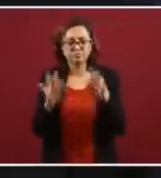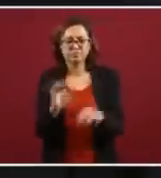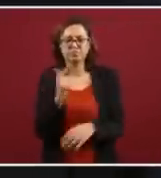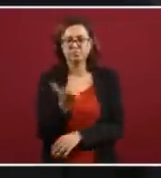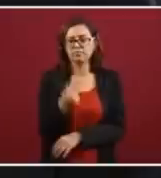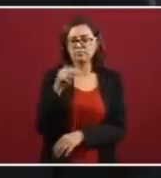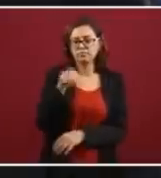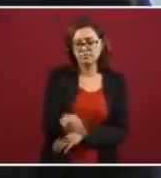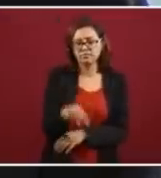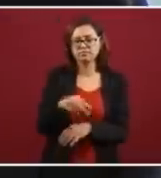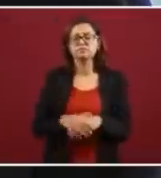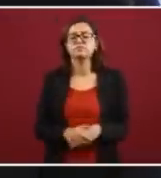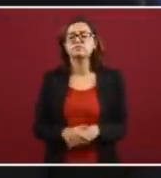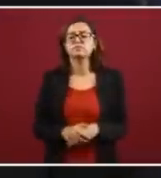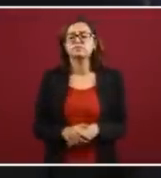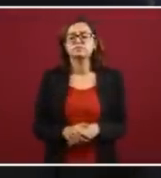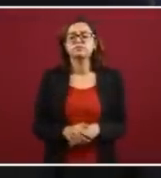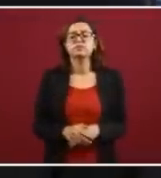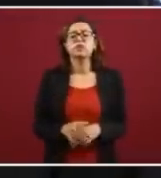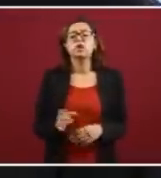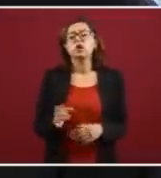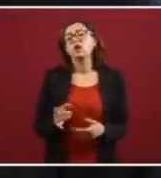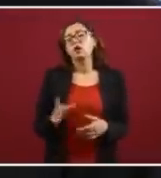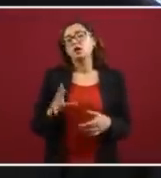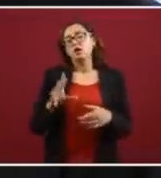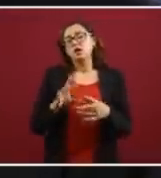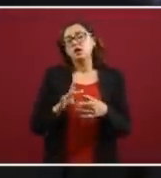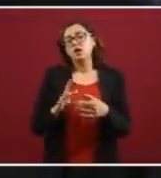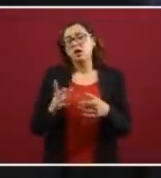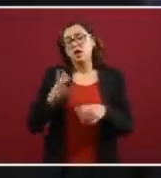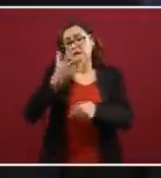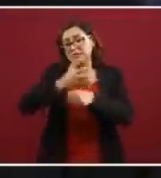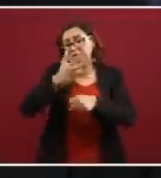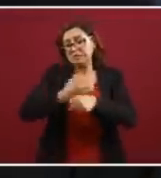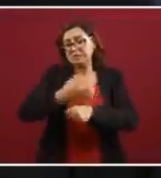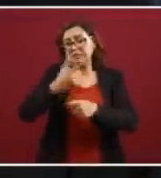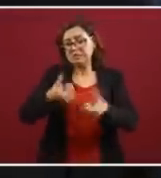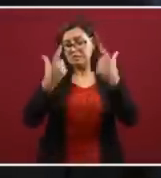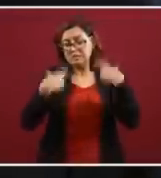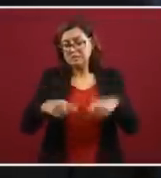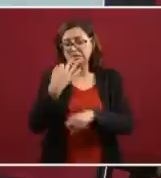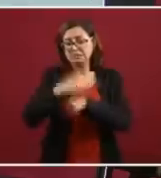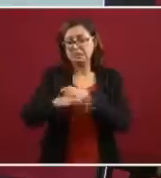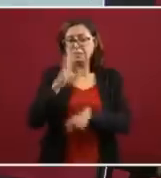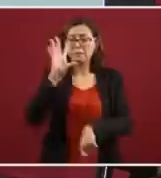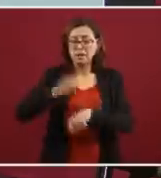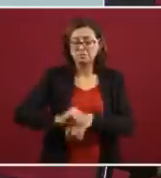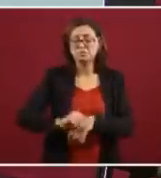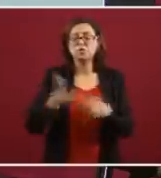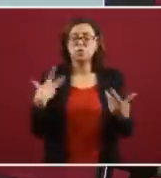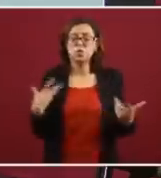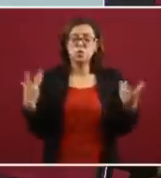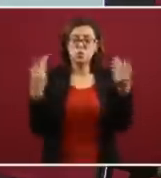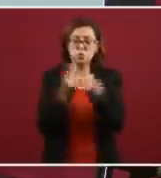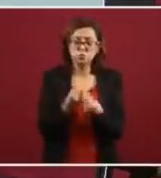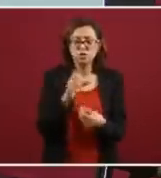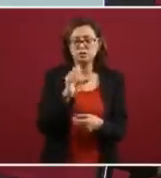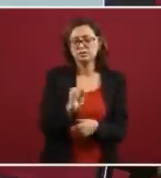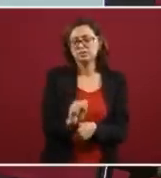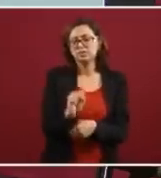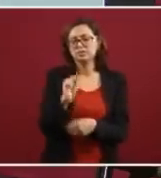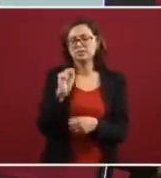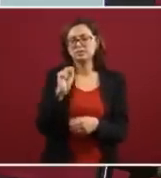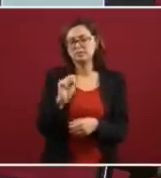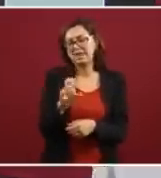No me detengo, salvo en el quinto transitorio que autoriza la colaboración de las Secretarías